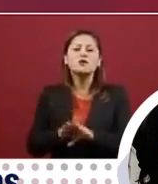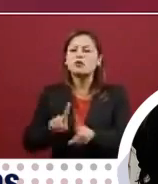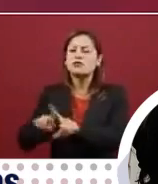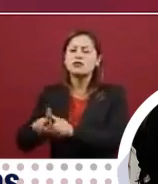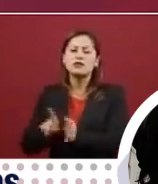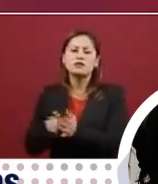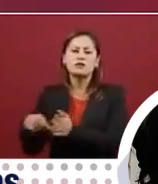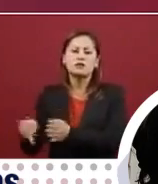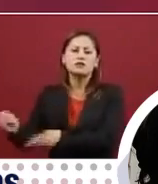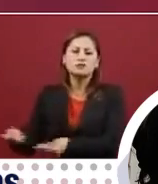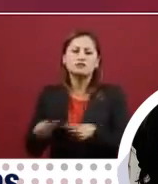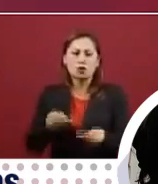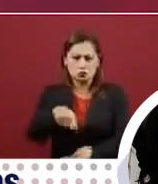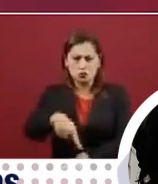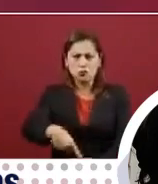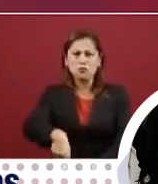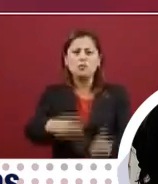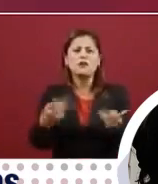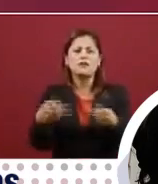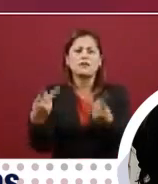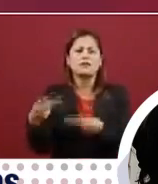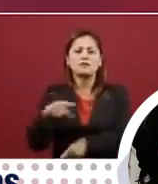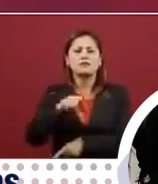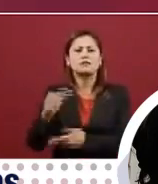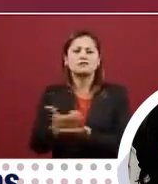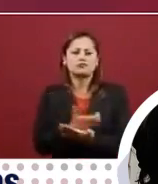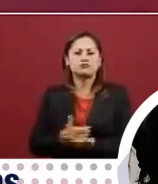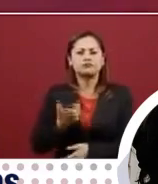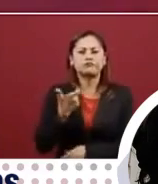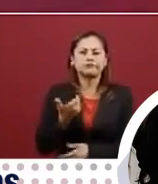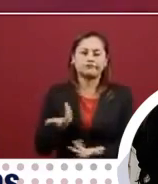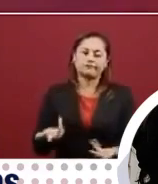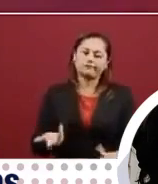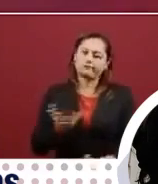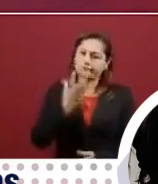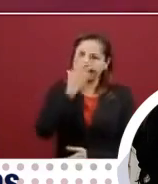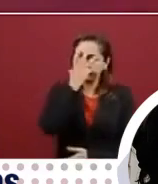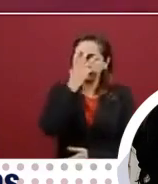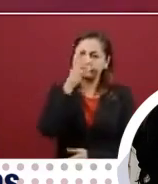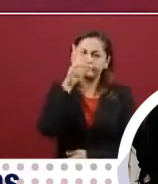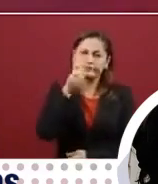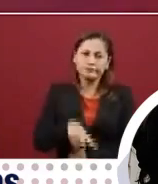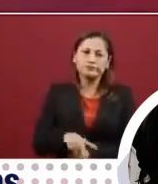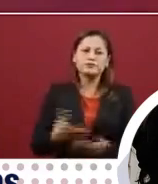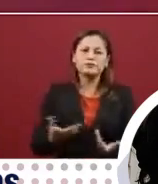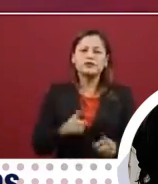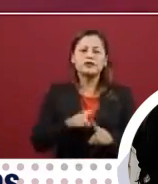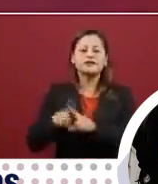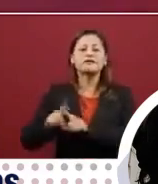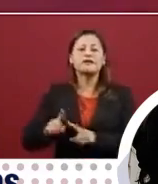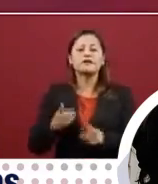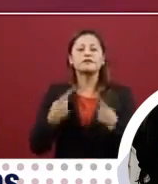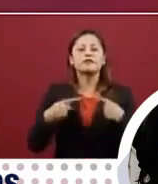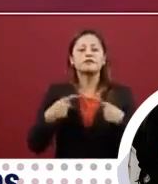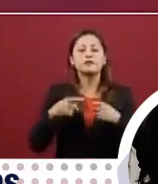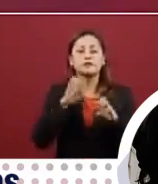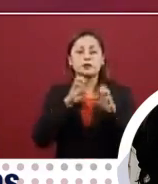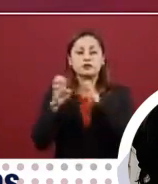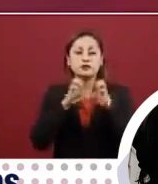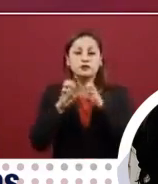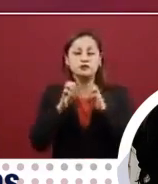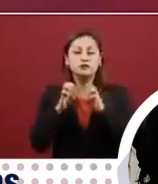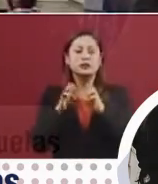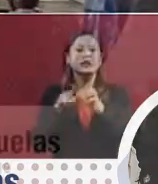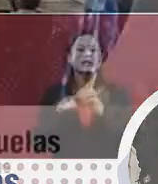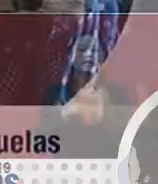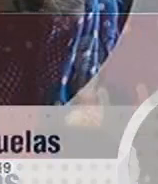creo que lo importante es exactamente empezar por ahí. El 99% de los casos está impune, Ana Cristina, con el segundo el informe que ustedes presentaron